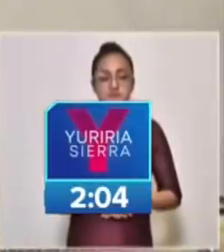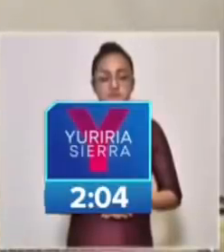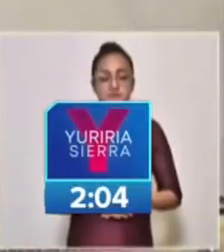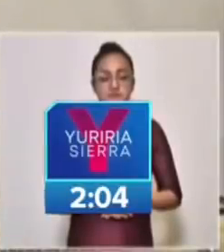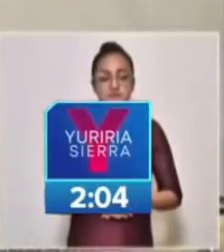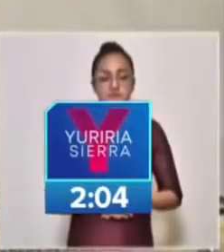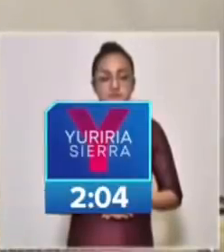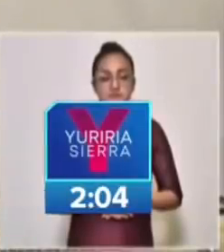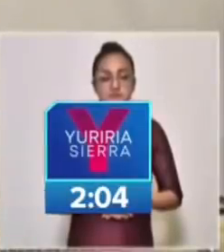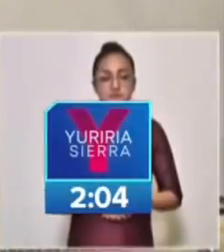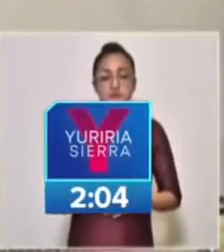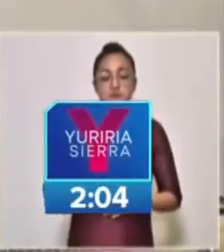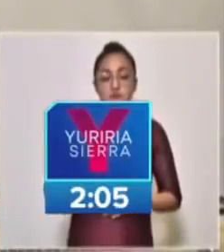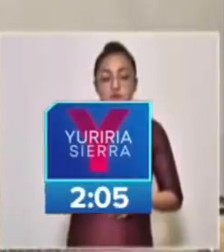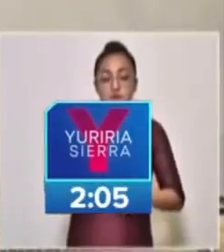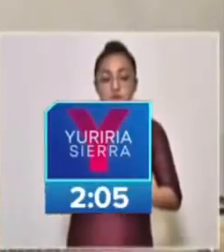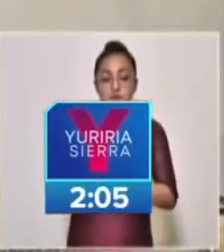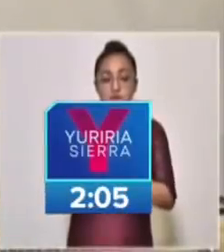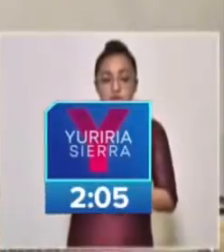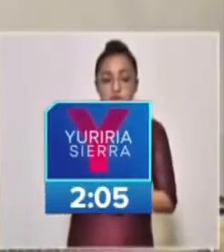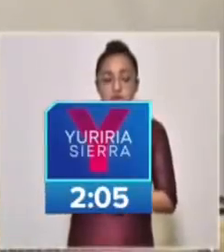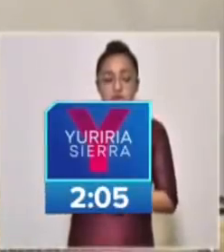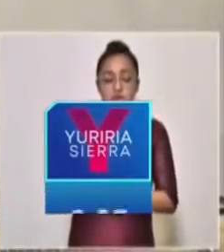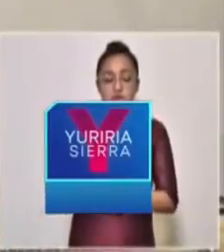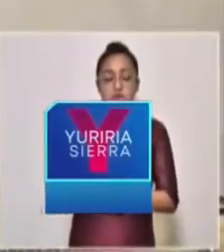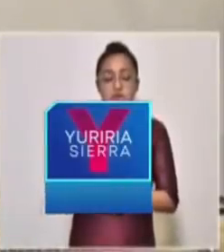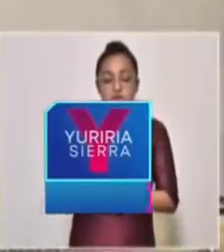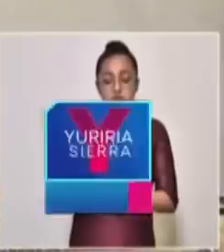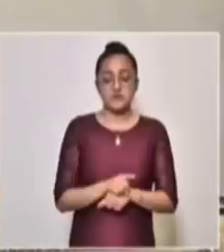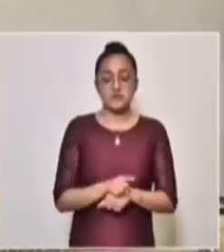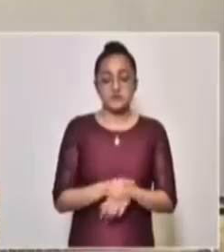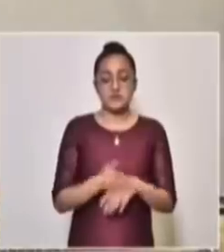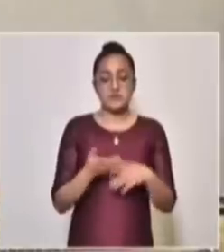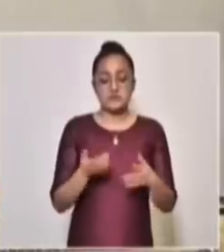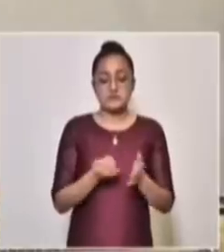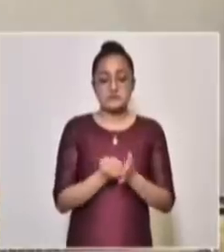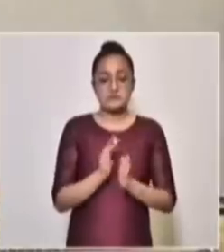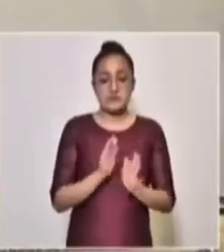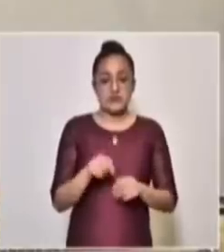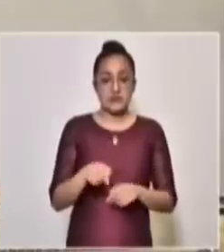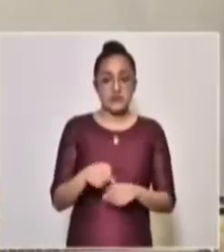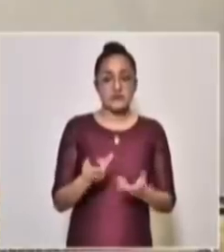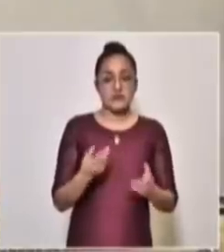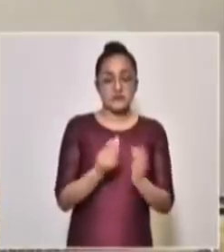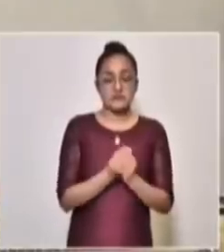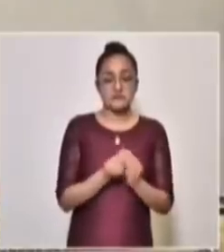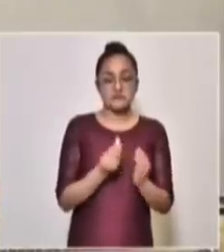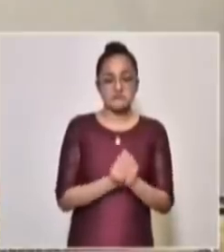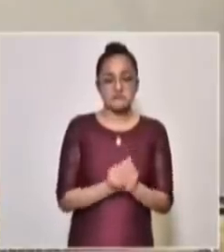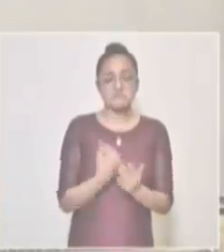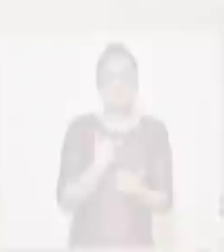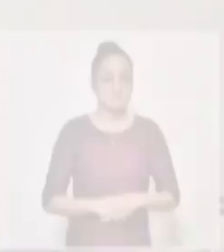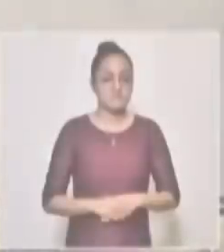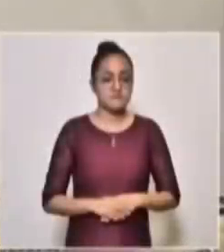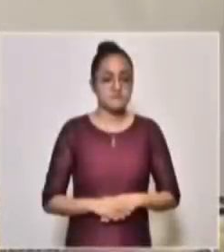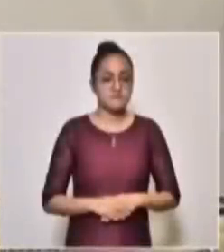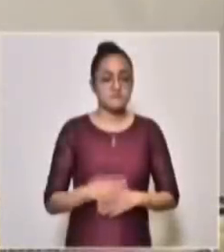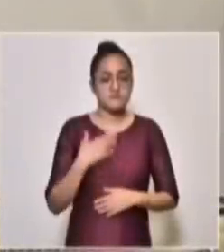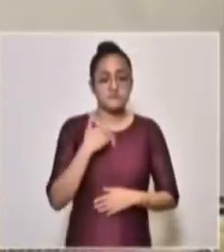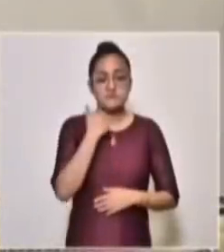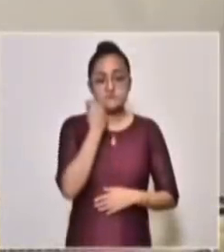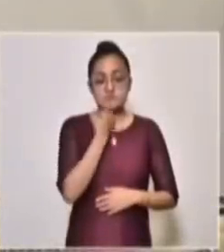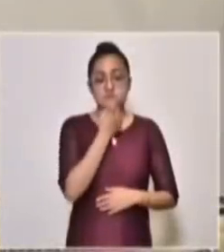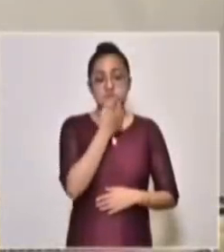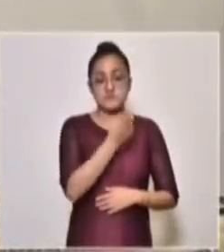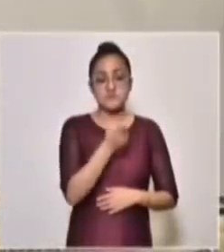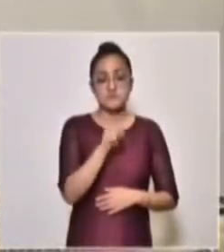Hoy es un día definitorio en este asunto. Esperen unos momentos. Le toca a